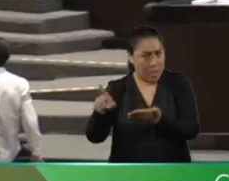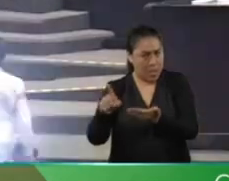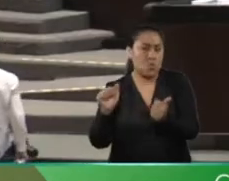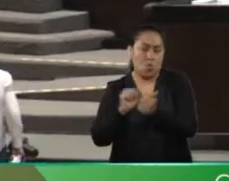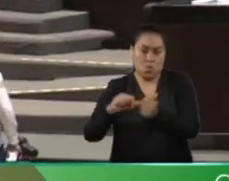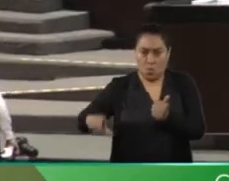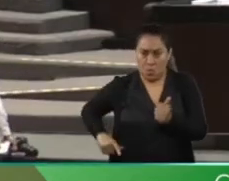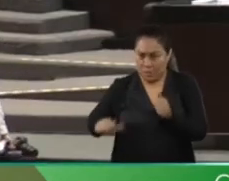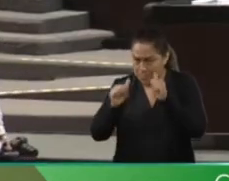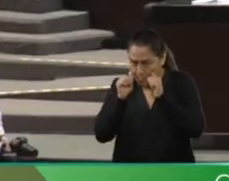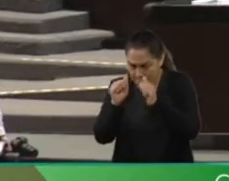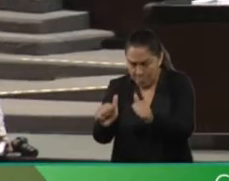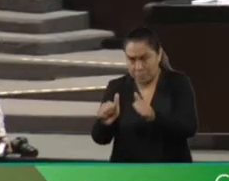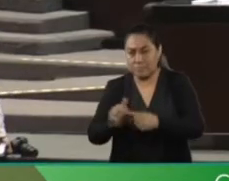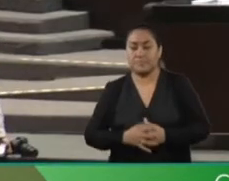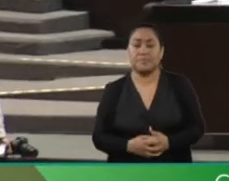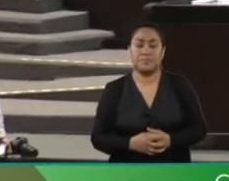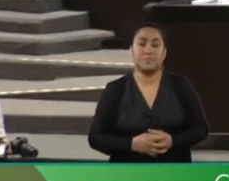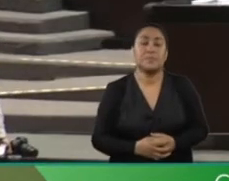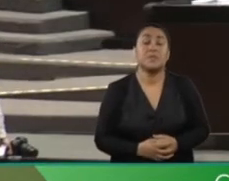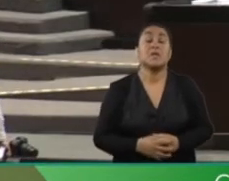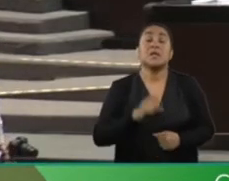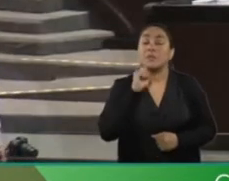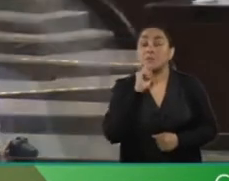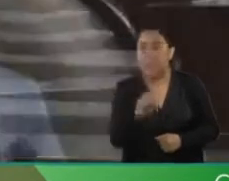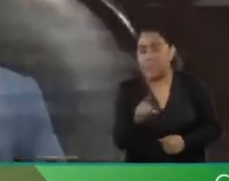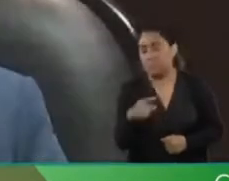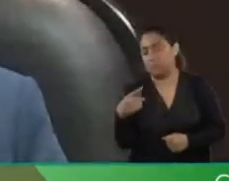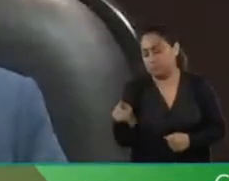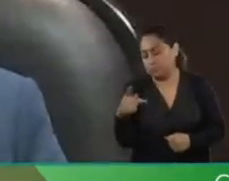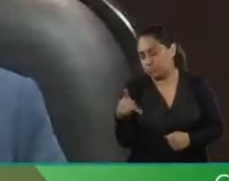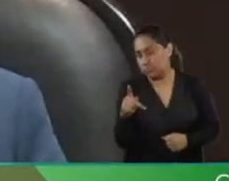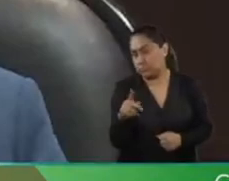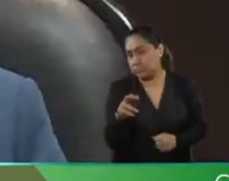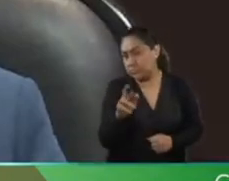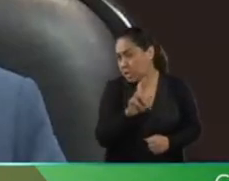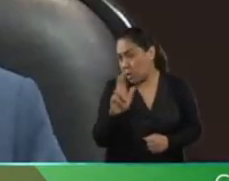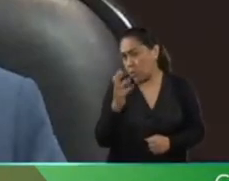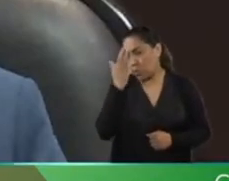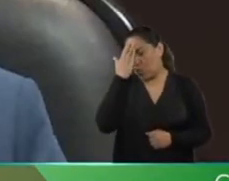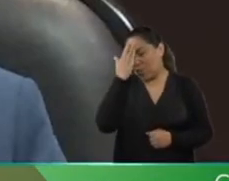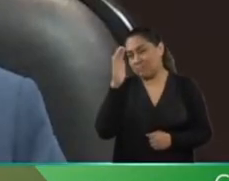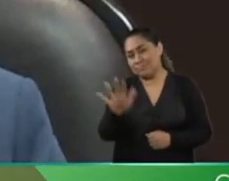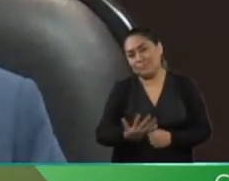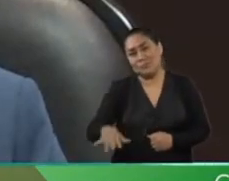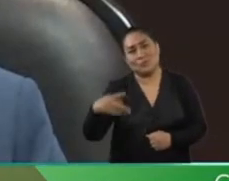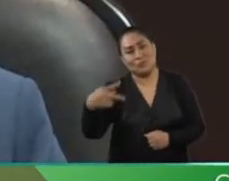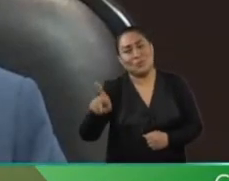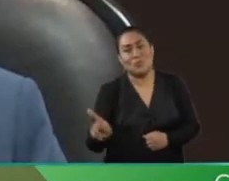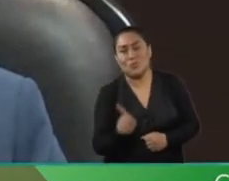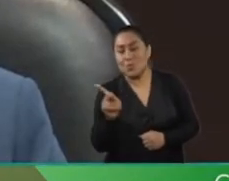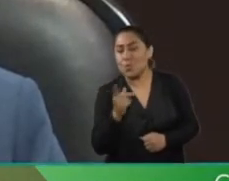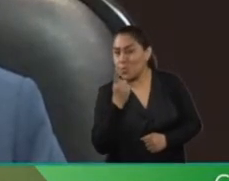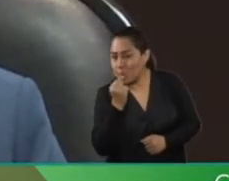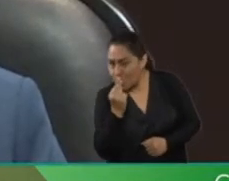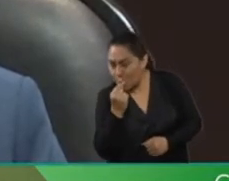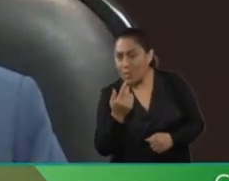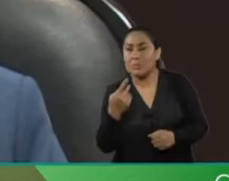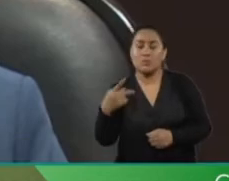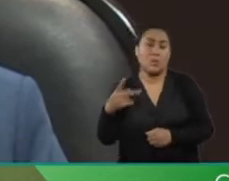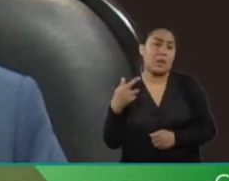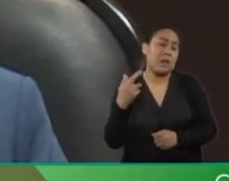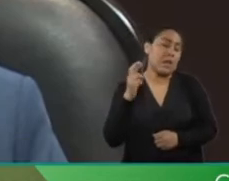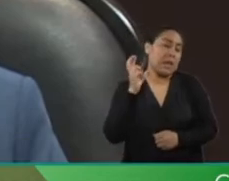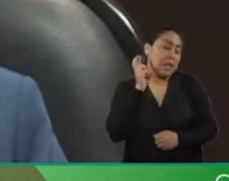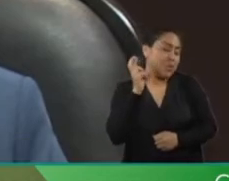se estableció su jurisdicción. En reconocimiento de la policía comunitaria, las regidurías étnicas,